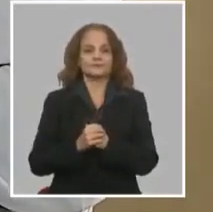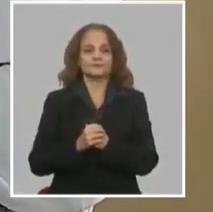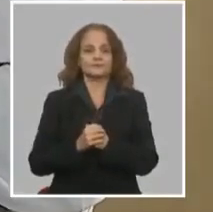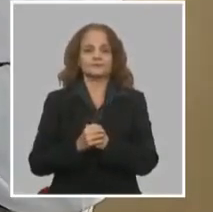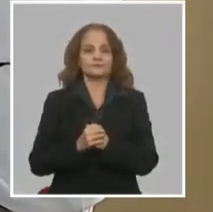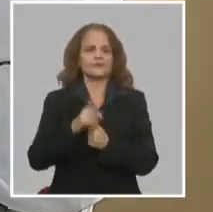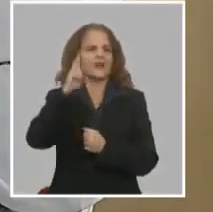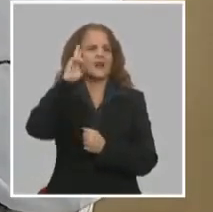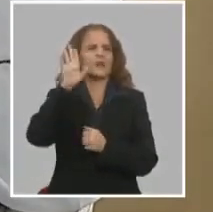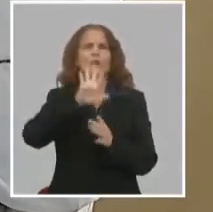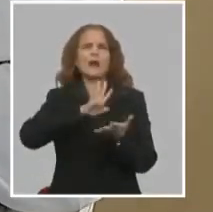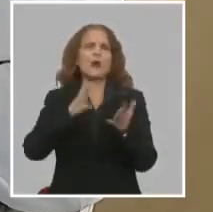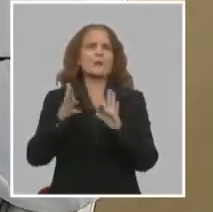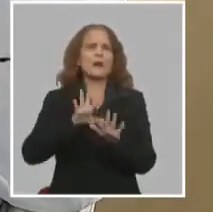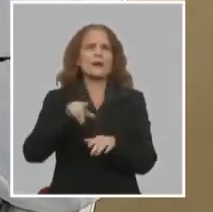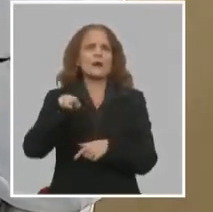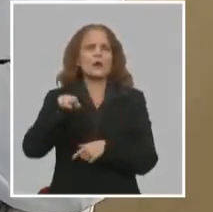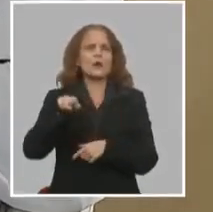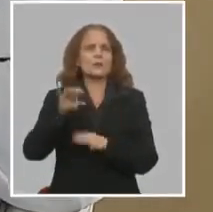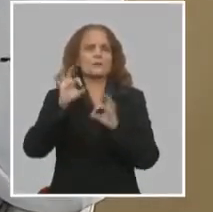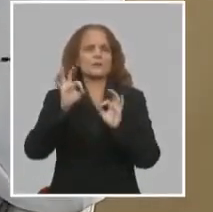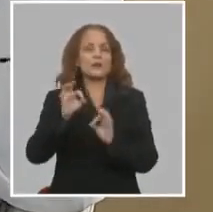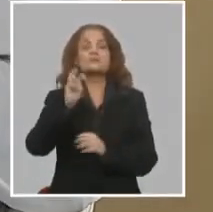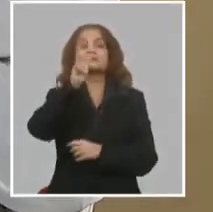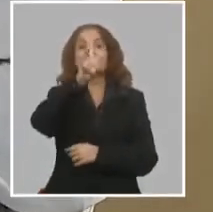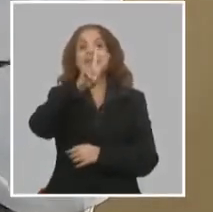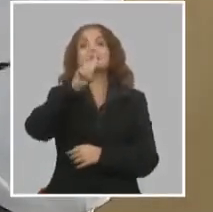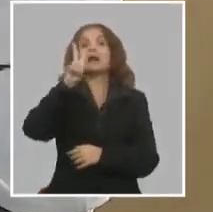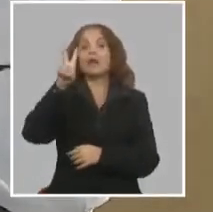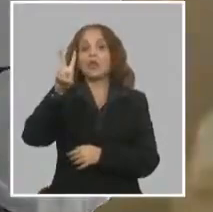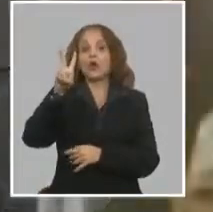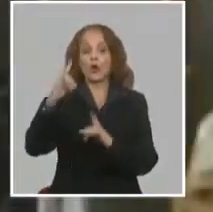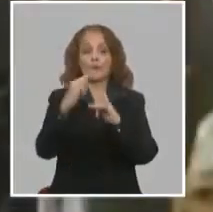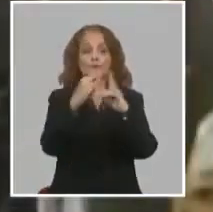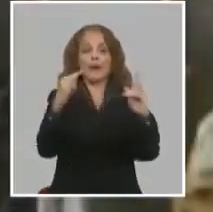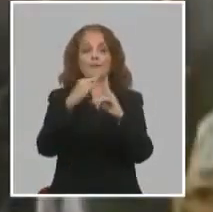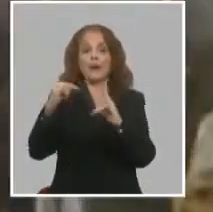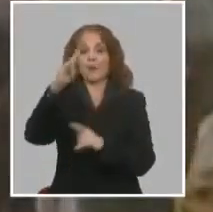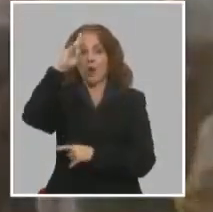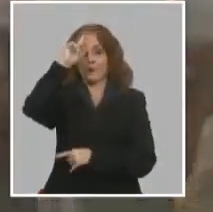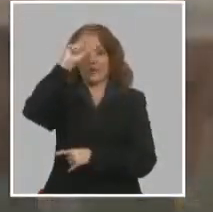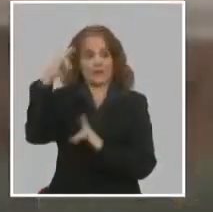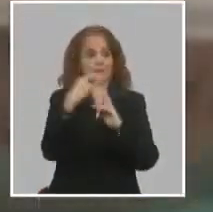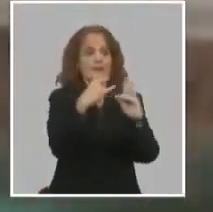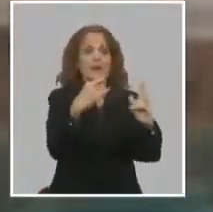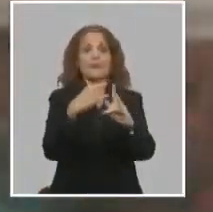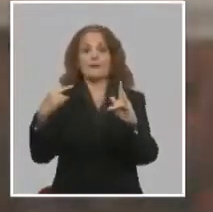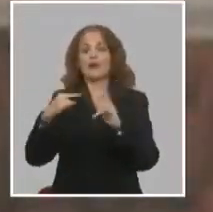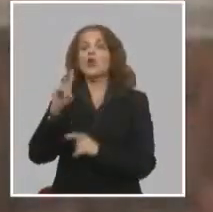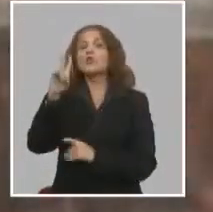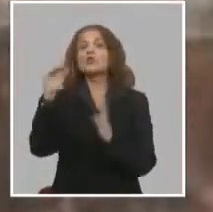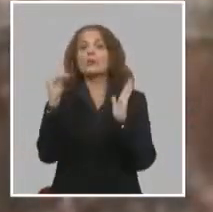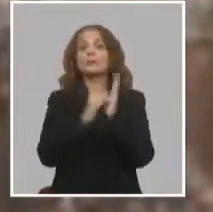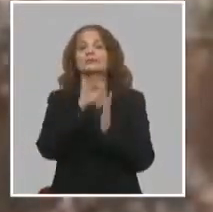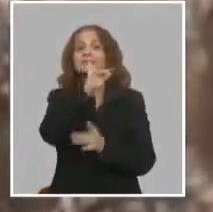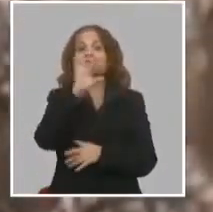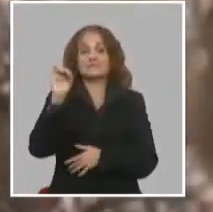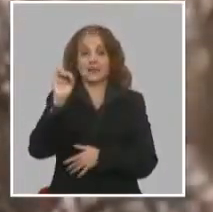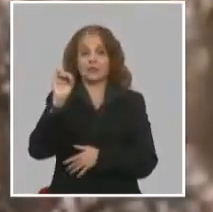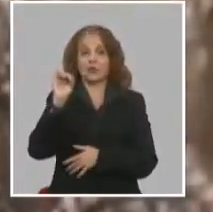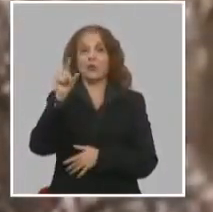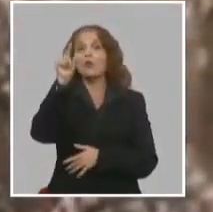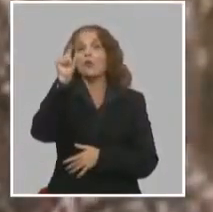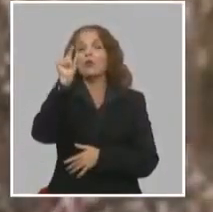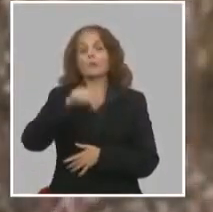fueron 32 hospitales de campaña con 2.700 colaboradores puestos ahí en pocos días por